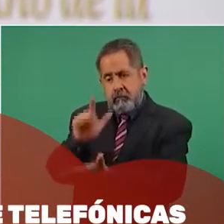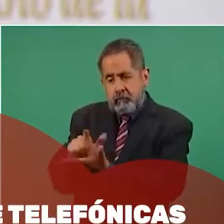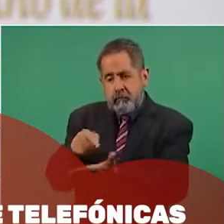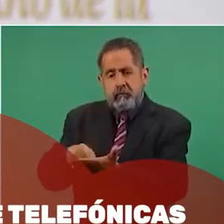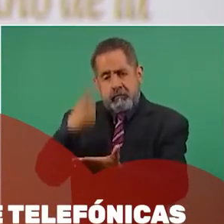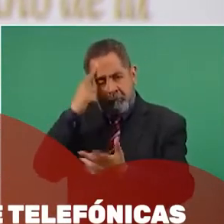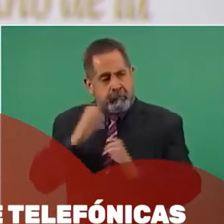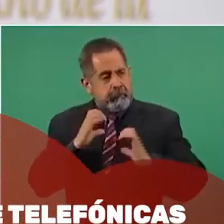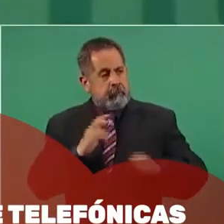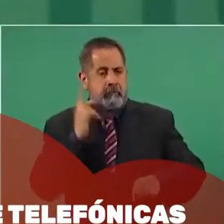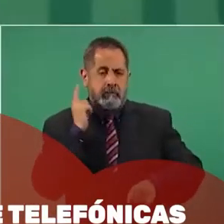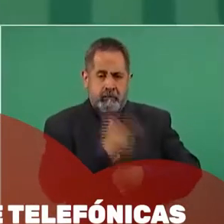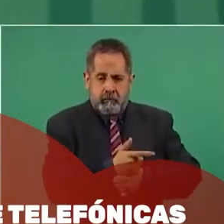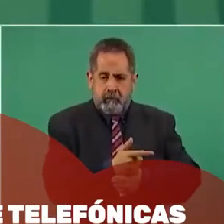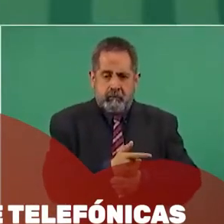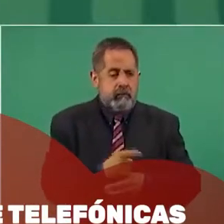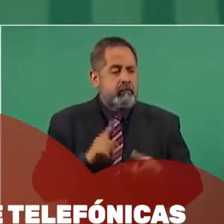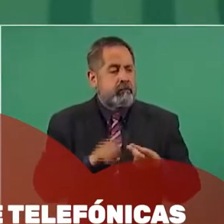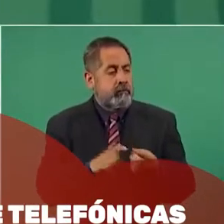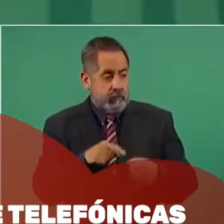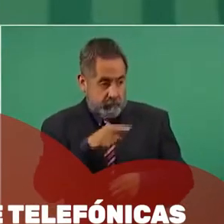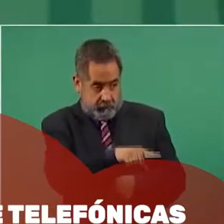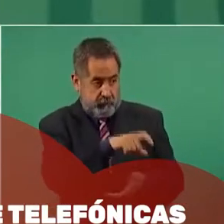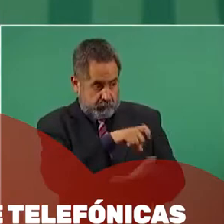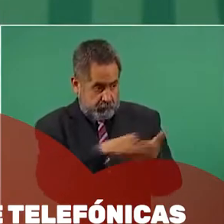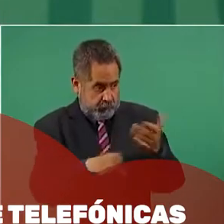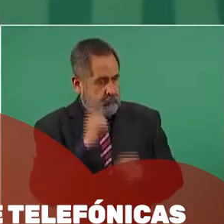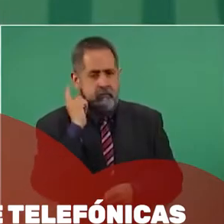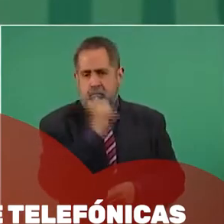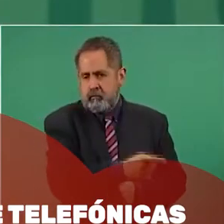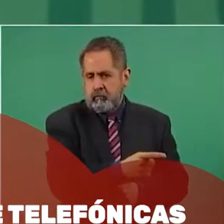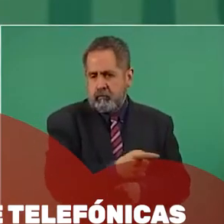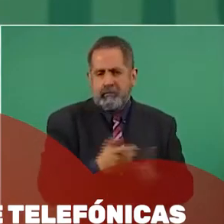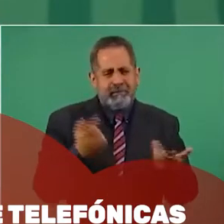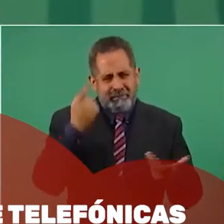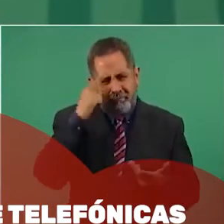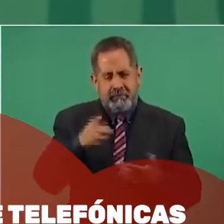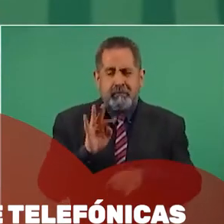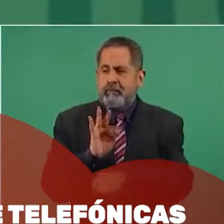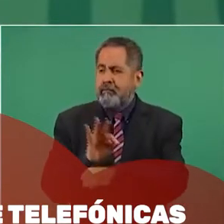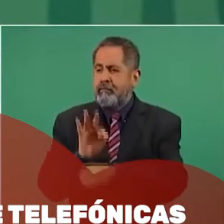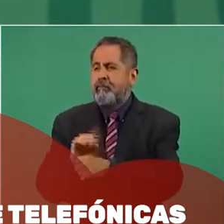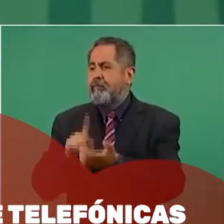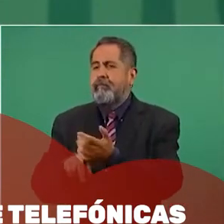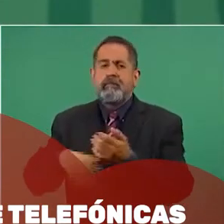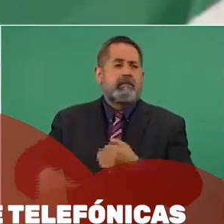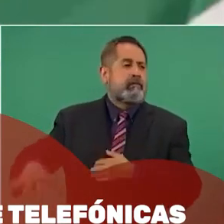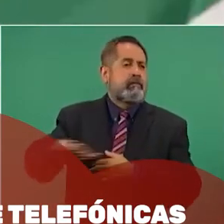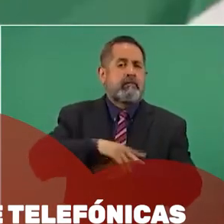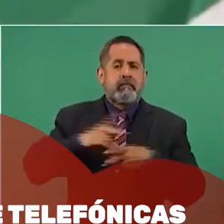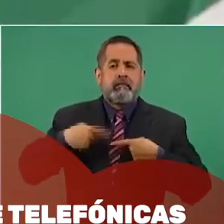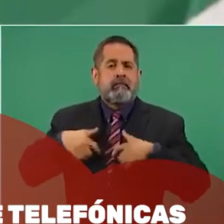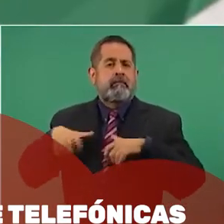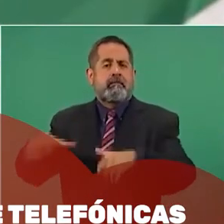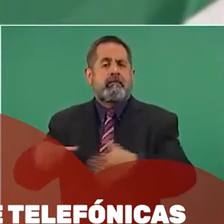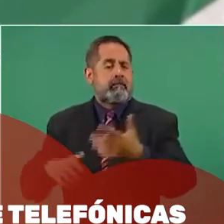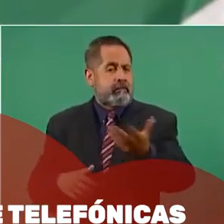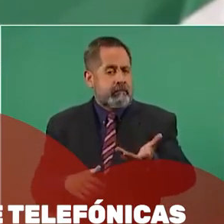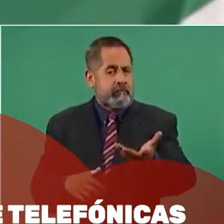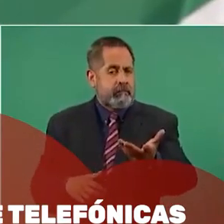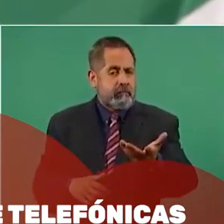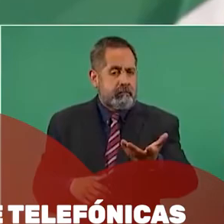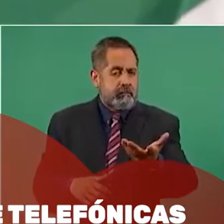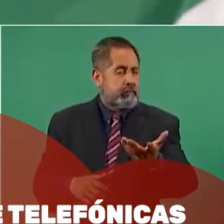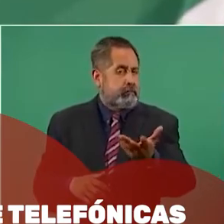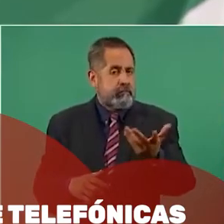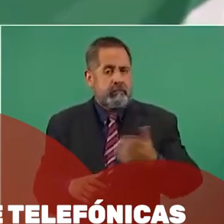de celulares, acusa AMLO. El presidente Andrés Manuel López Obrador dijo que existe una campaña contra el registro de celulares y añadió que hay